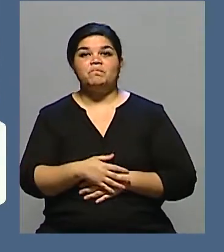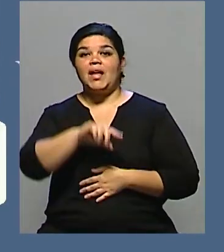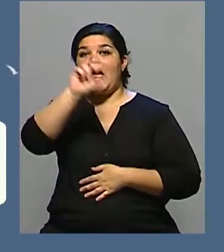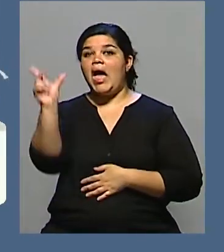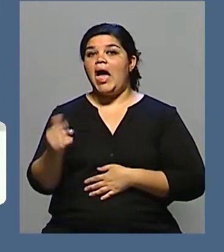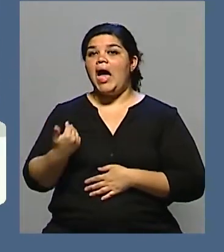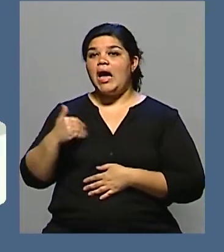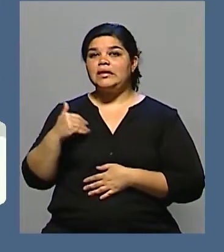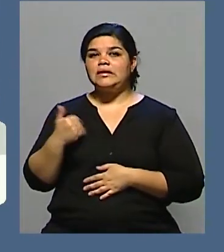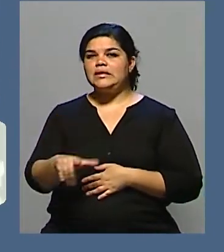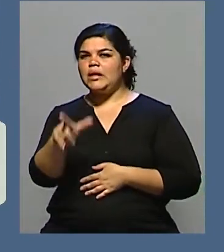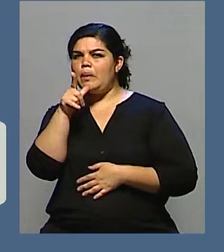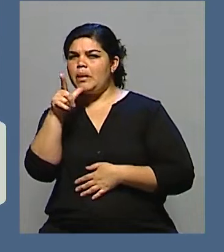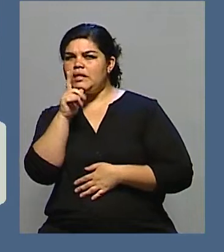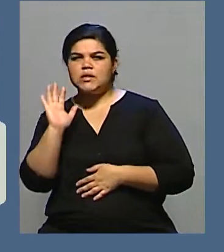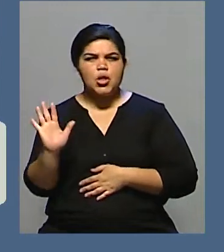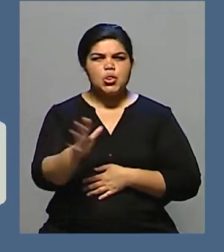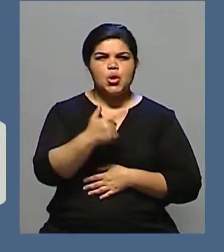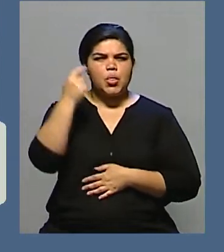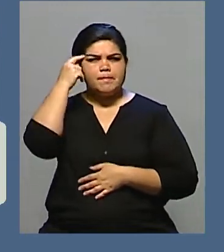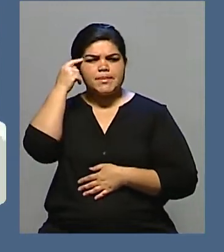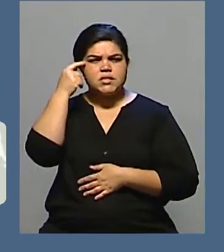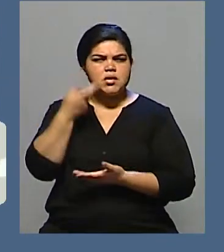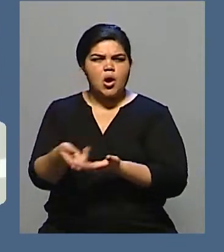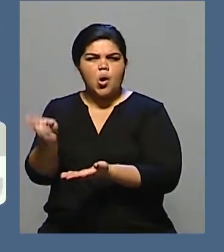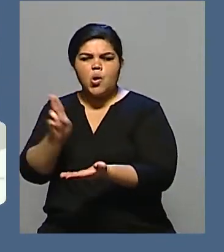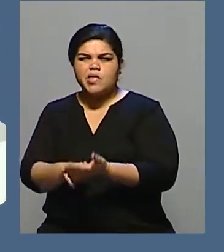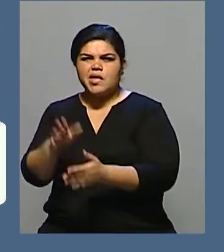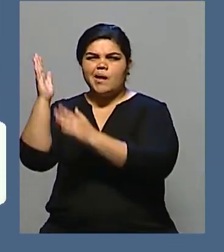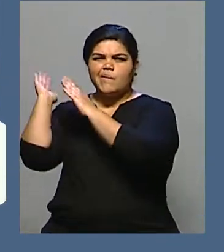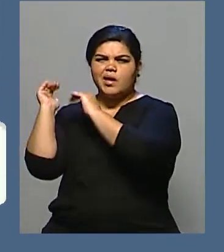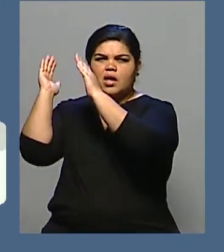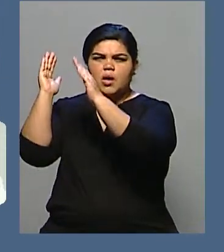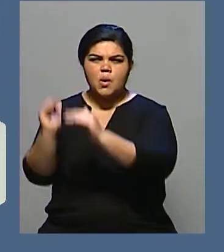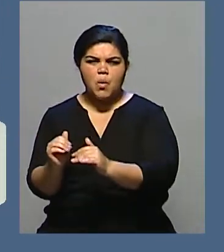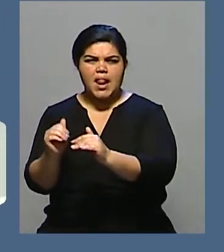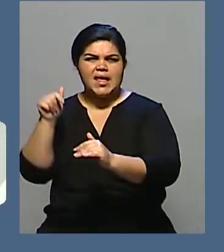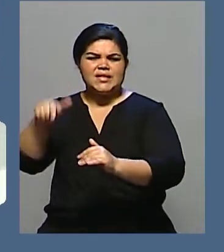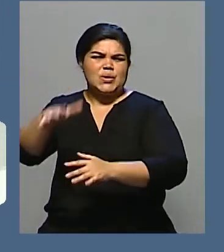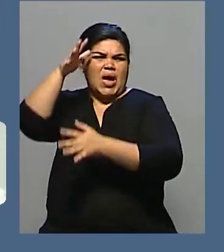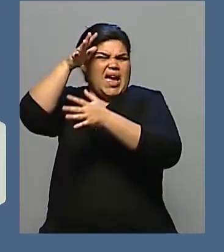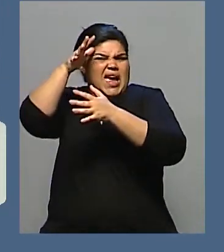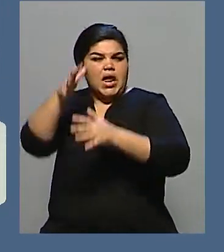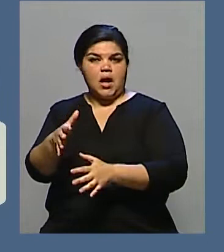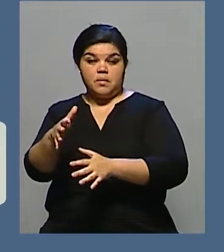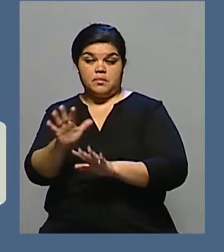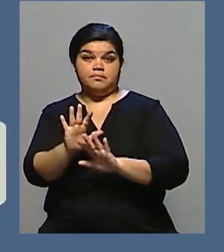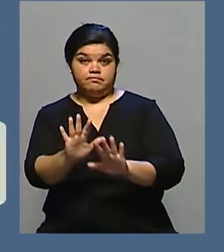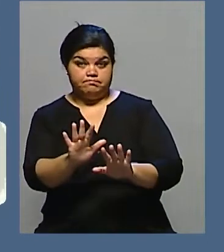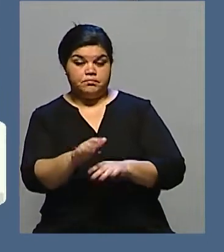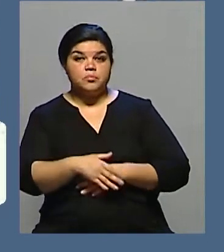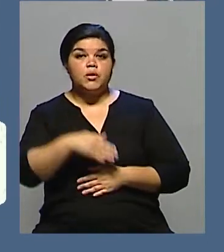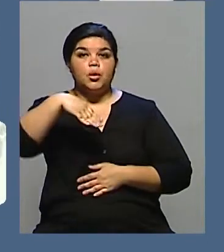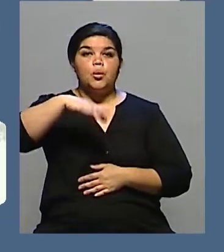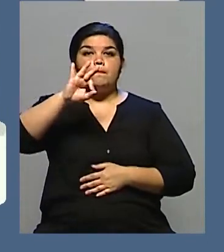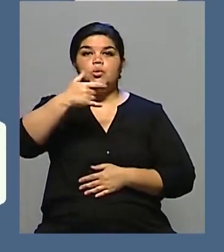volvió al fascismo. Sí. ¿Okay? Nunca es un error no grave, sino gravísimo. Bien. Mussolini se murió